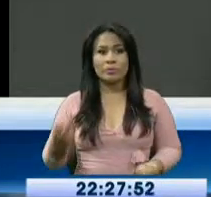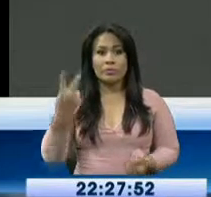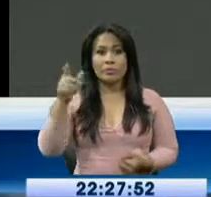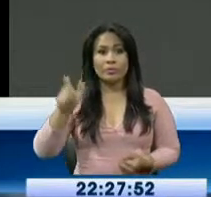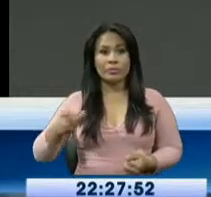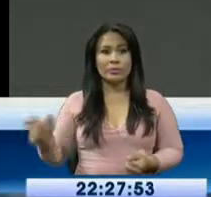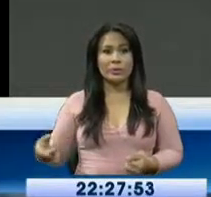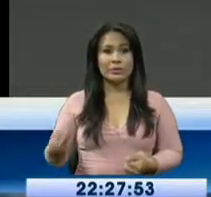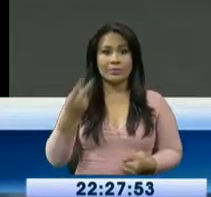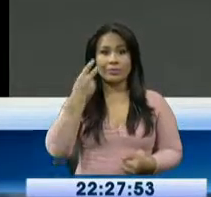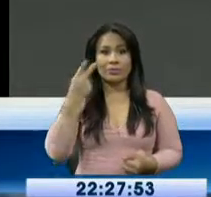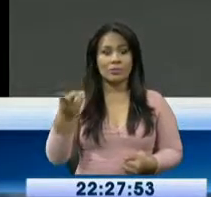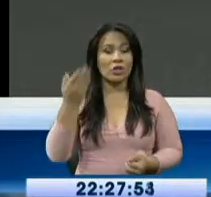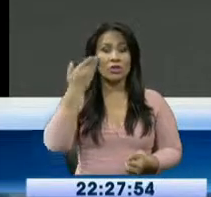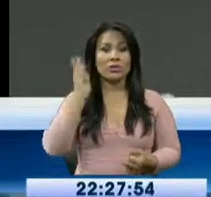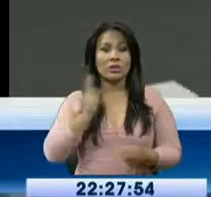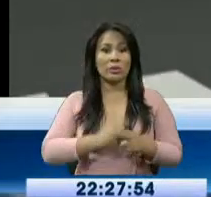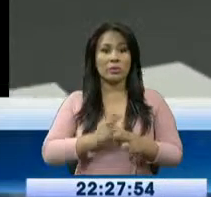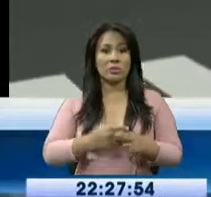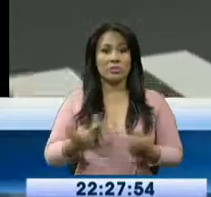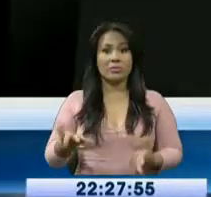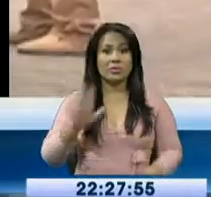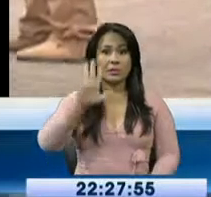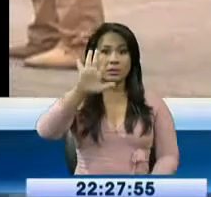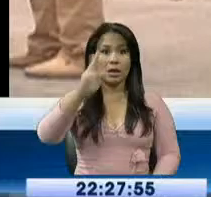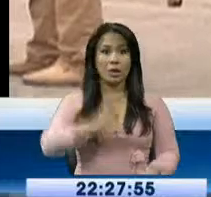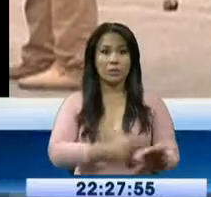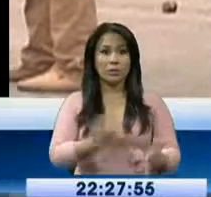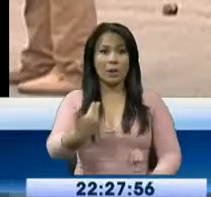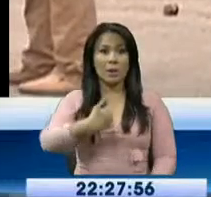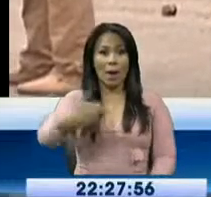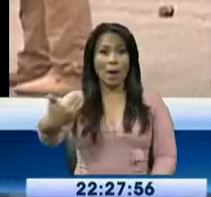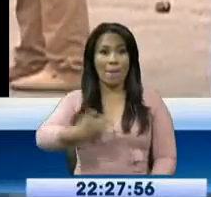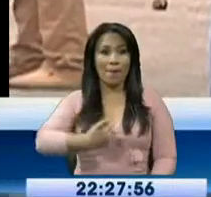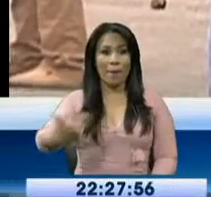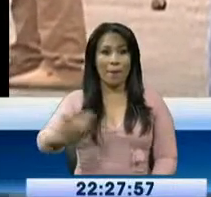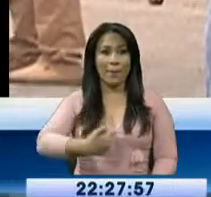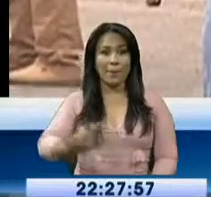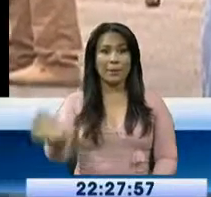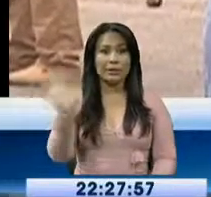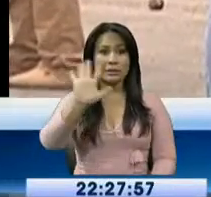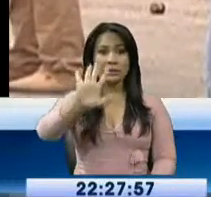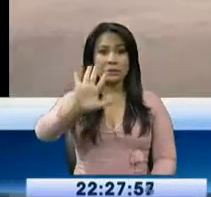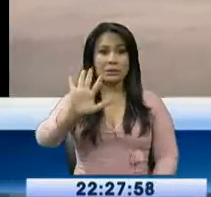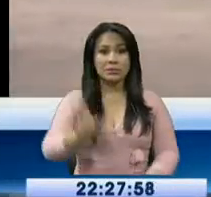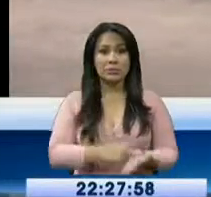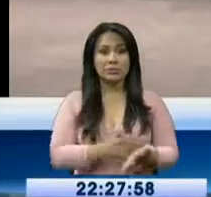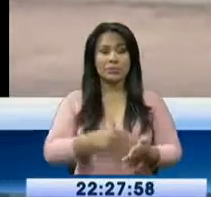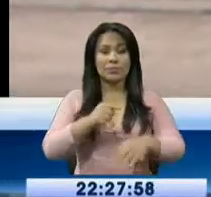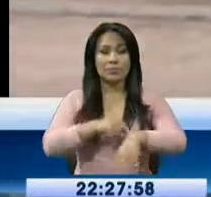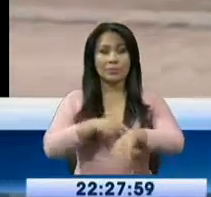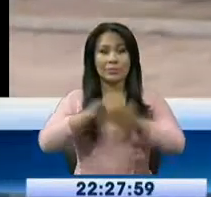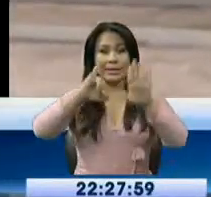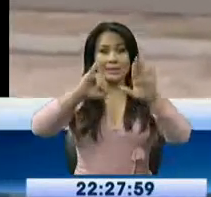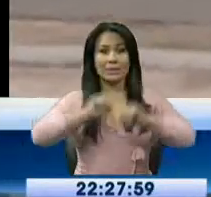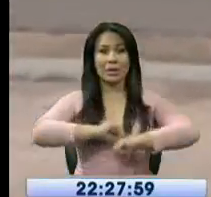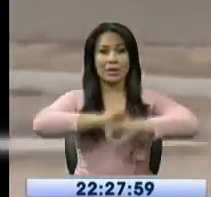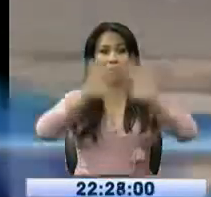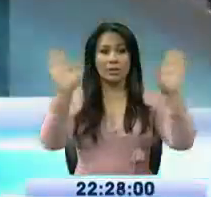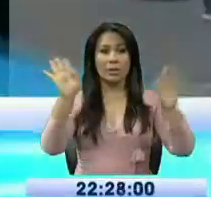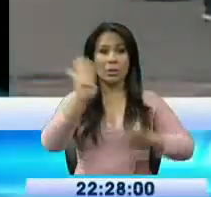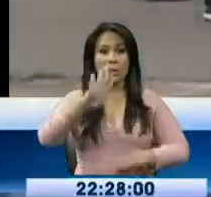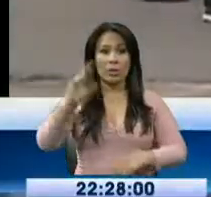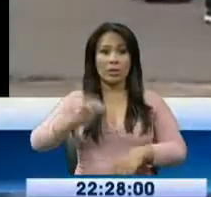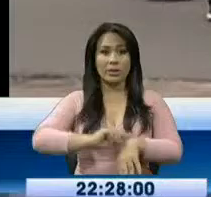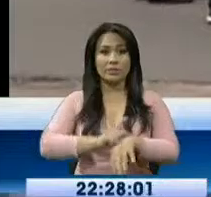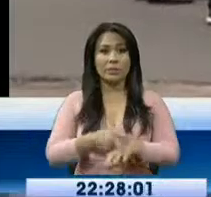personas no identificadas. Le produjeron 5 disparos. El crimen se reportó a las 6 horas con 40 minutos. La víctima, Diones